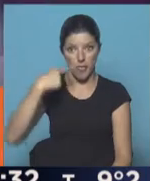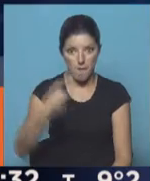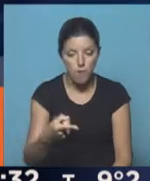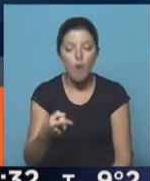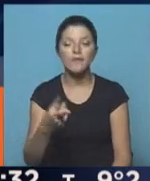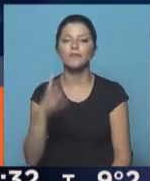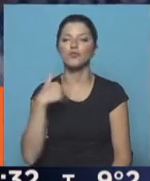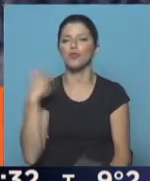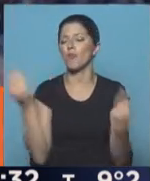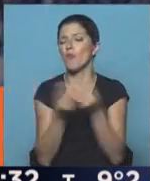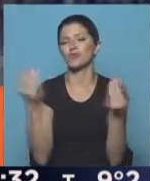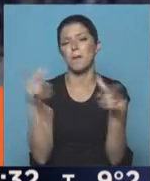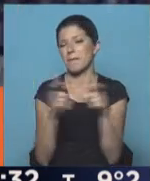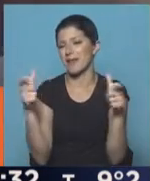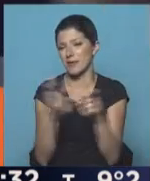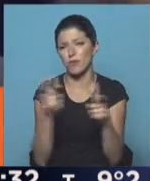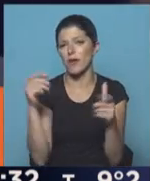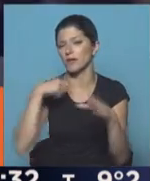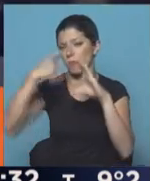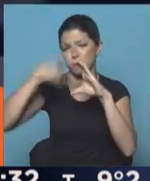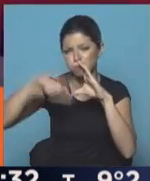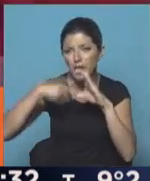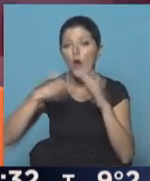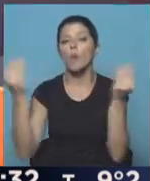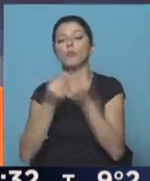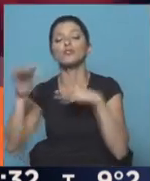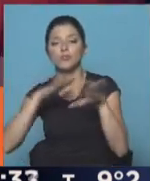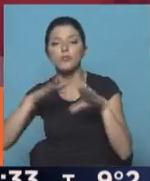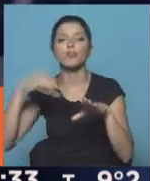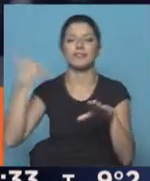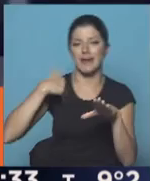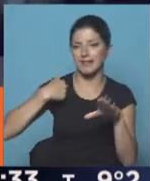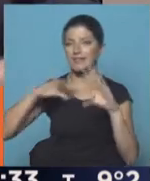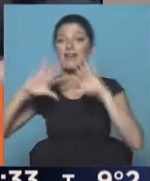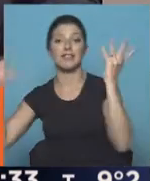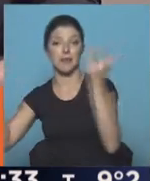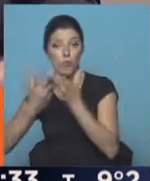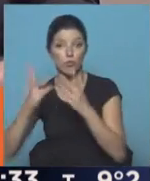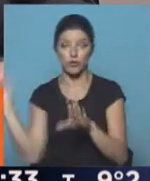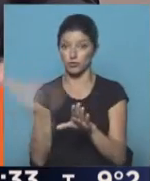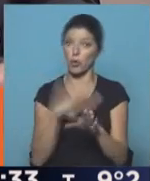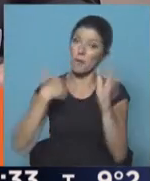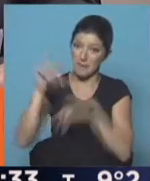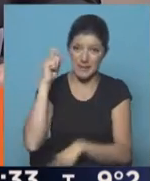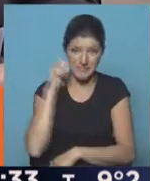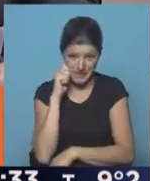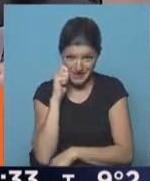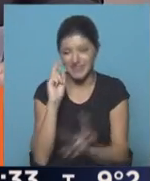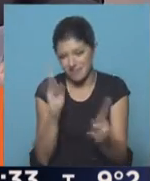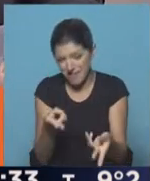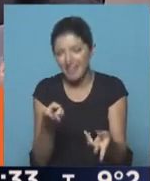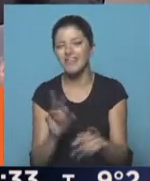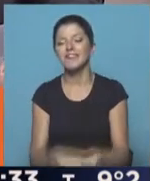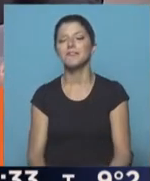muchísimas películas ha pasado de todo en el país de todo en el mundo de todos nosotros estamos todos más viejitos crecimos mucho y